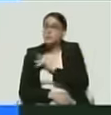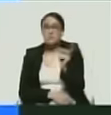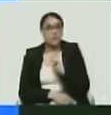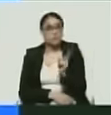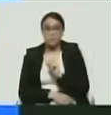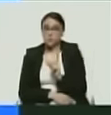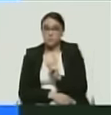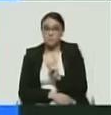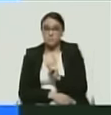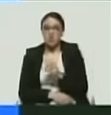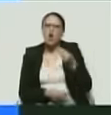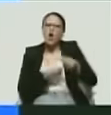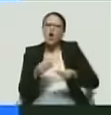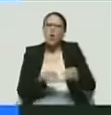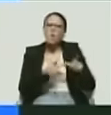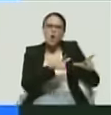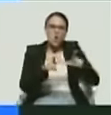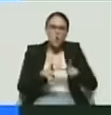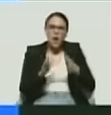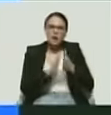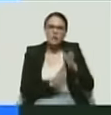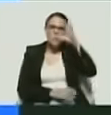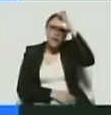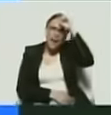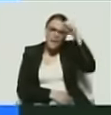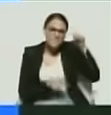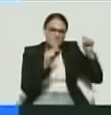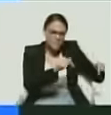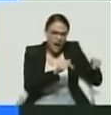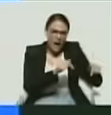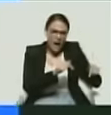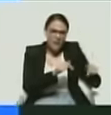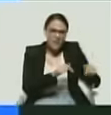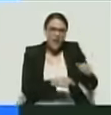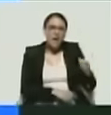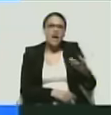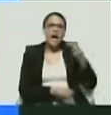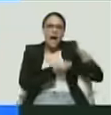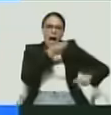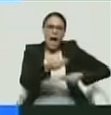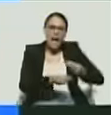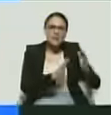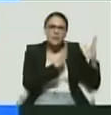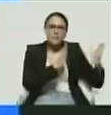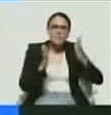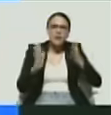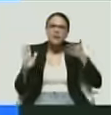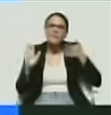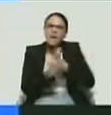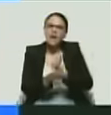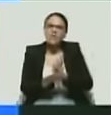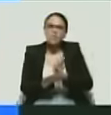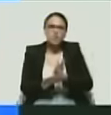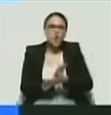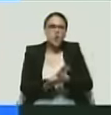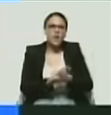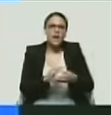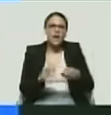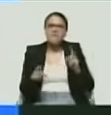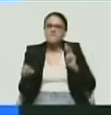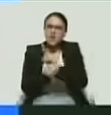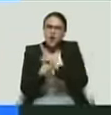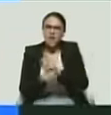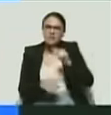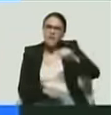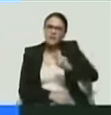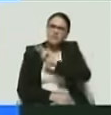desde una sede diplomática se están planificando hechos de violencia con una jerga que por supuesto a ellos les resulta sumamente cómoda?